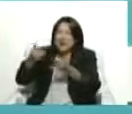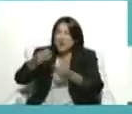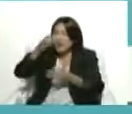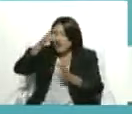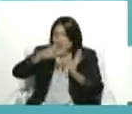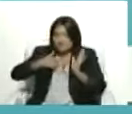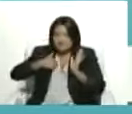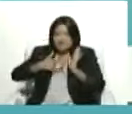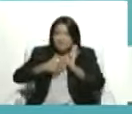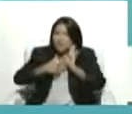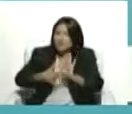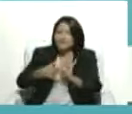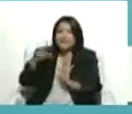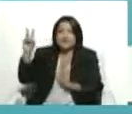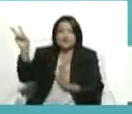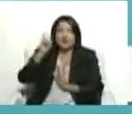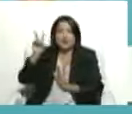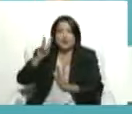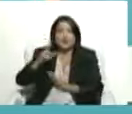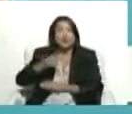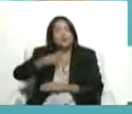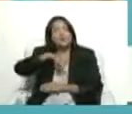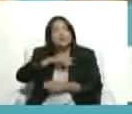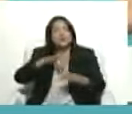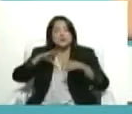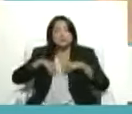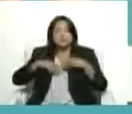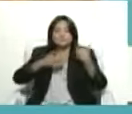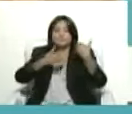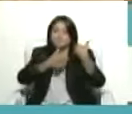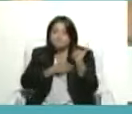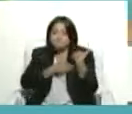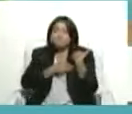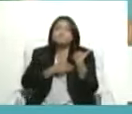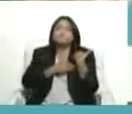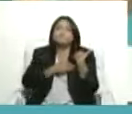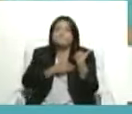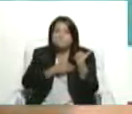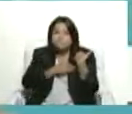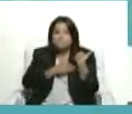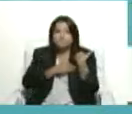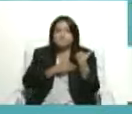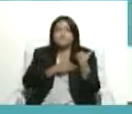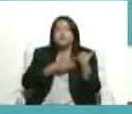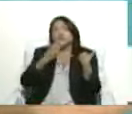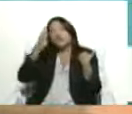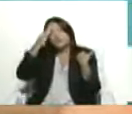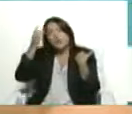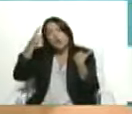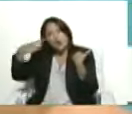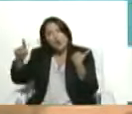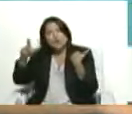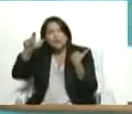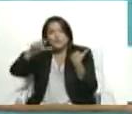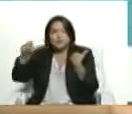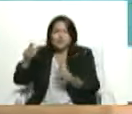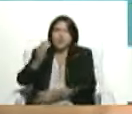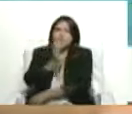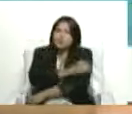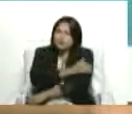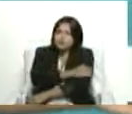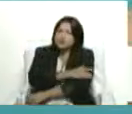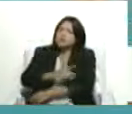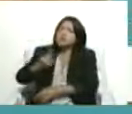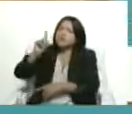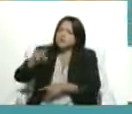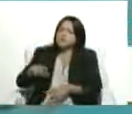Y nosotros estamos asumiendo nuestra responsabilidad. Y con sinceridad creo que otros actores de la política venezolana que piensan distinto a nosotros también la